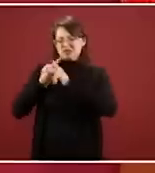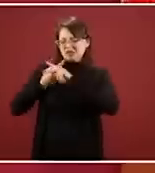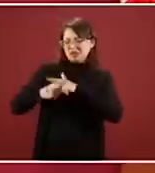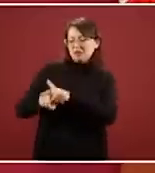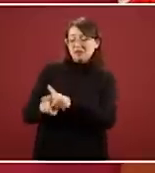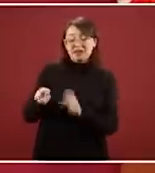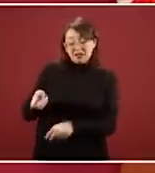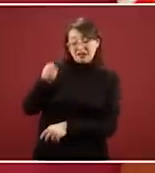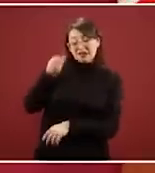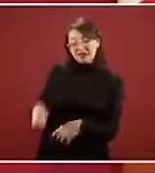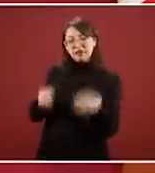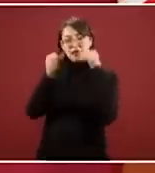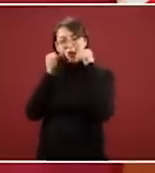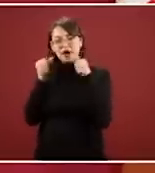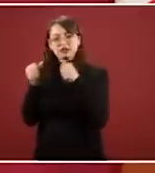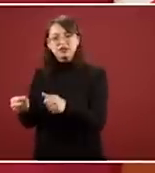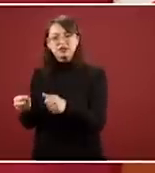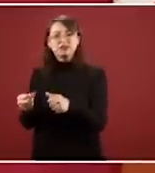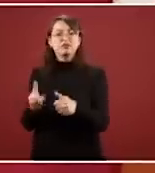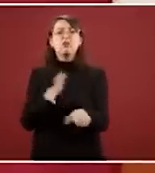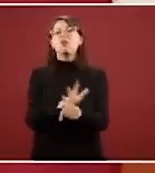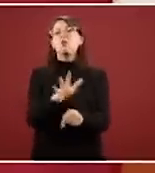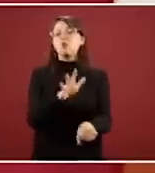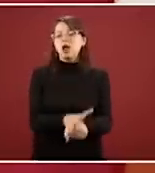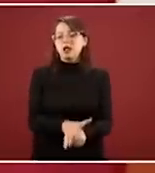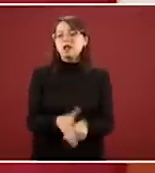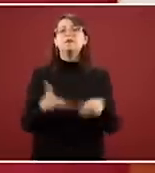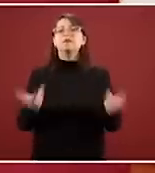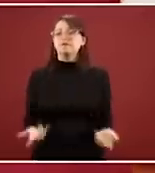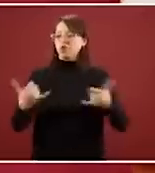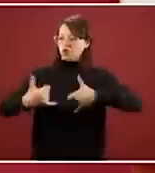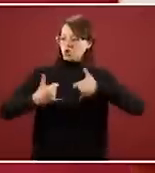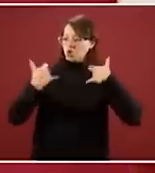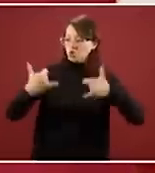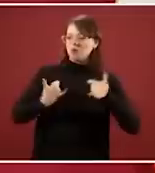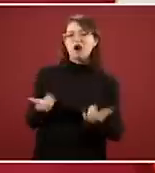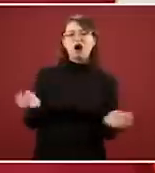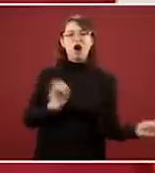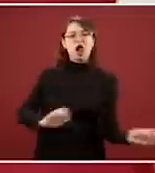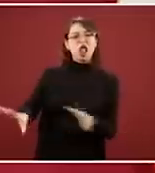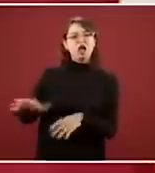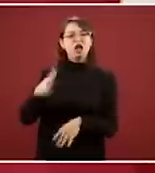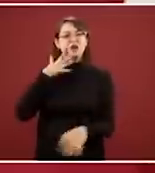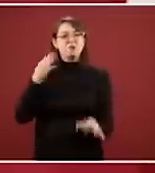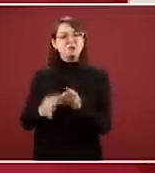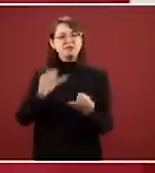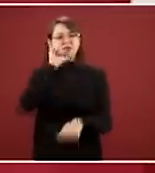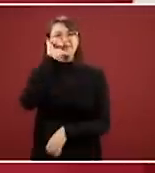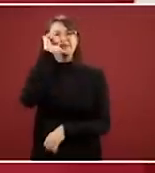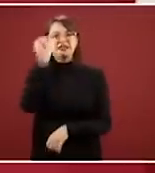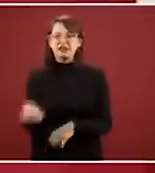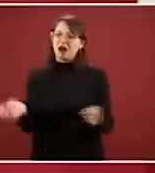que no se abandonan los jóvenes como se hizo de manera irresponsable